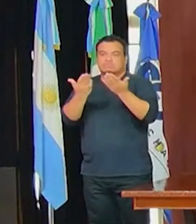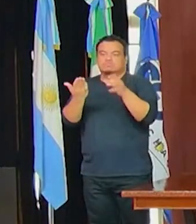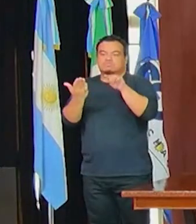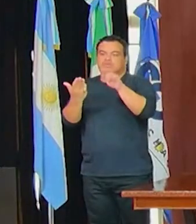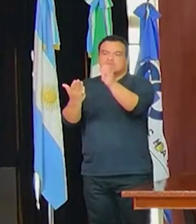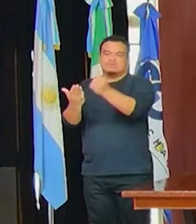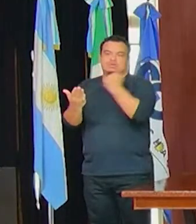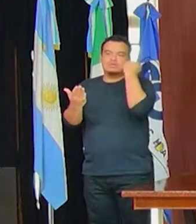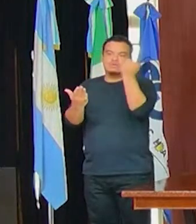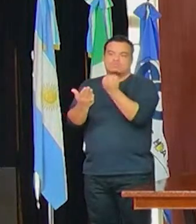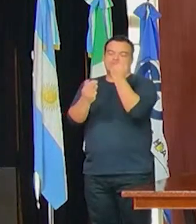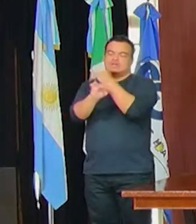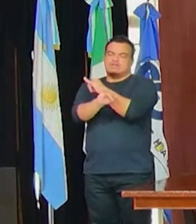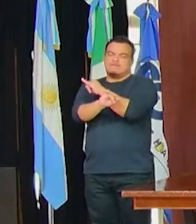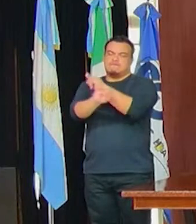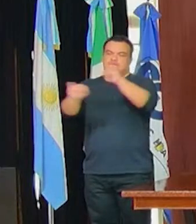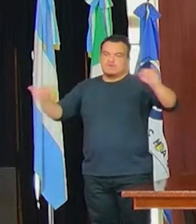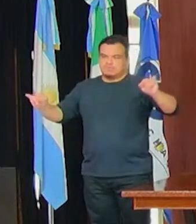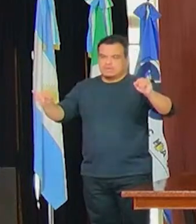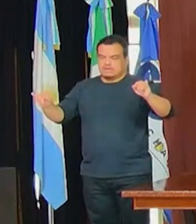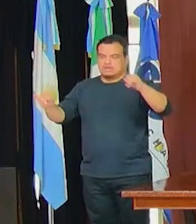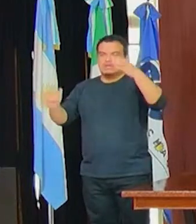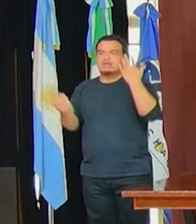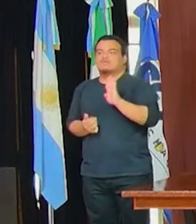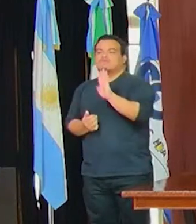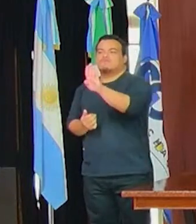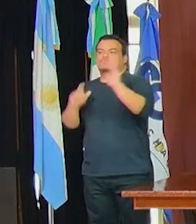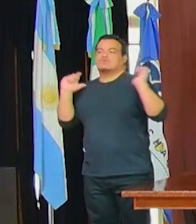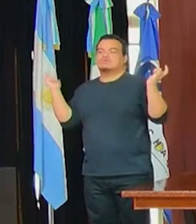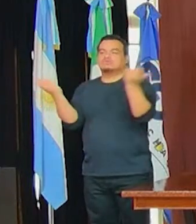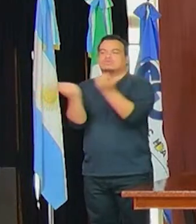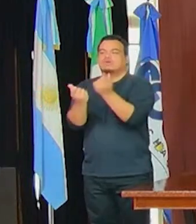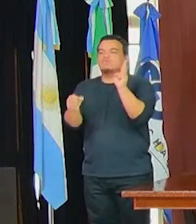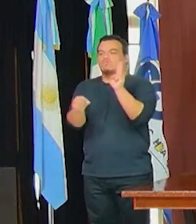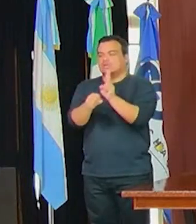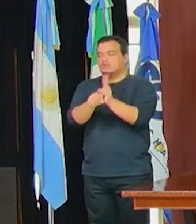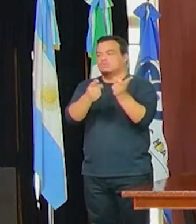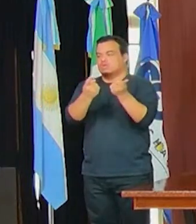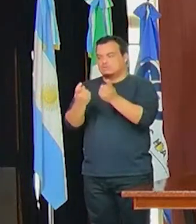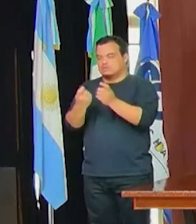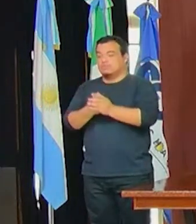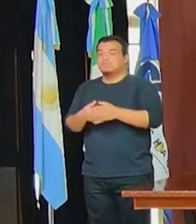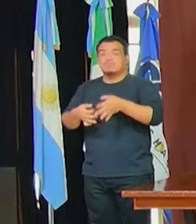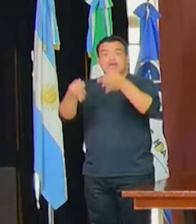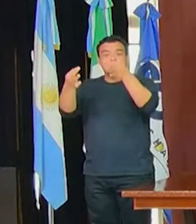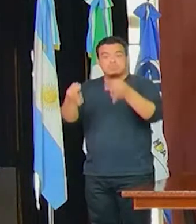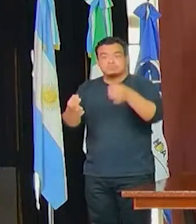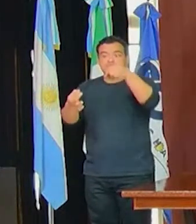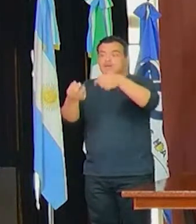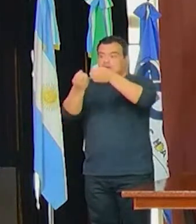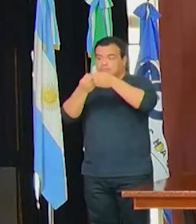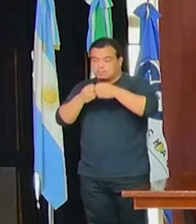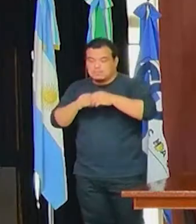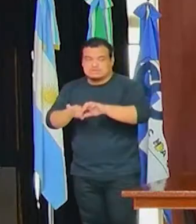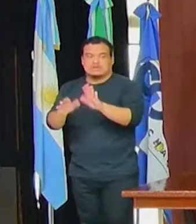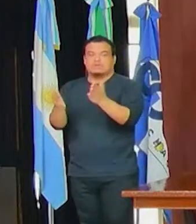se difunda que la sociedad del cuidado es el futuro. ¿Listo? Bueno, listo. Ya estamos en condiciones de